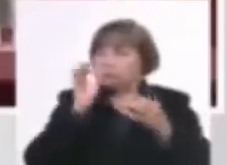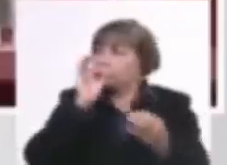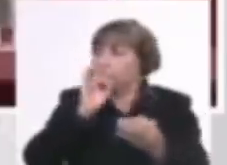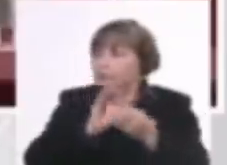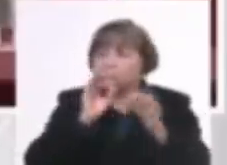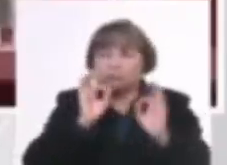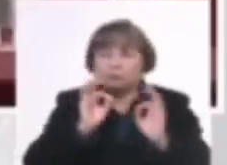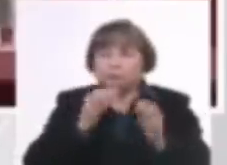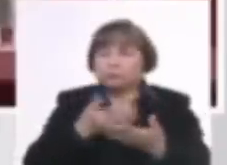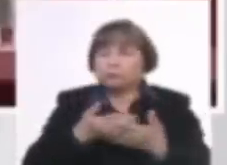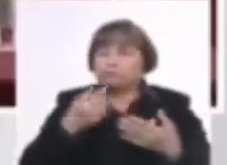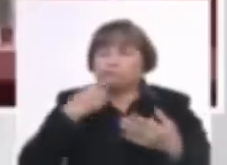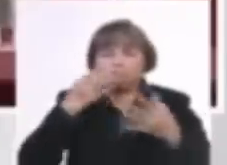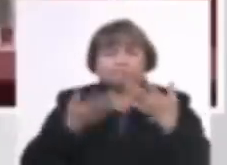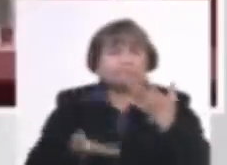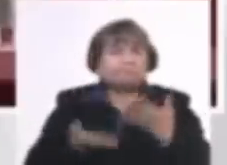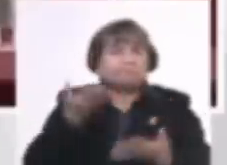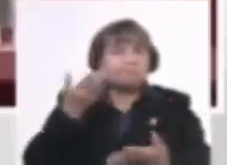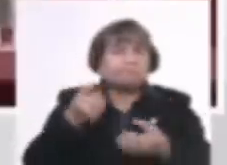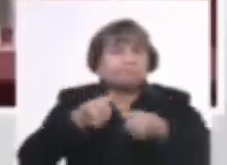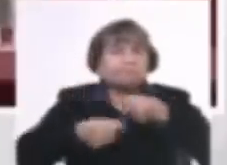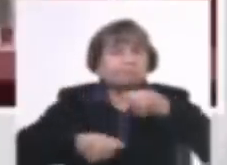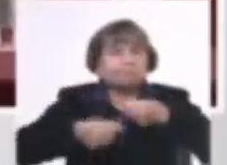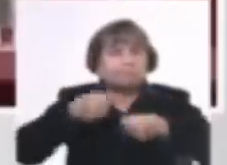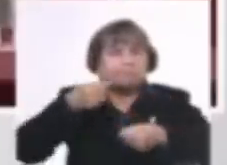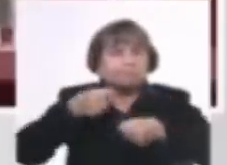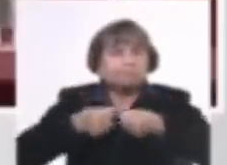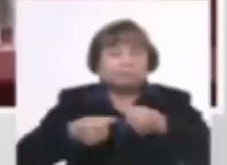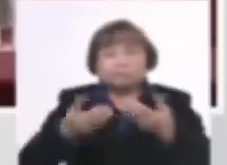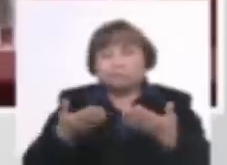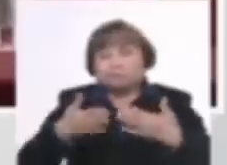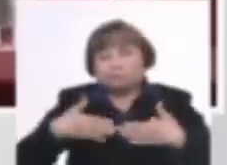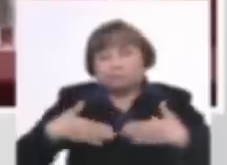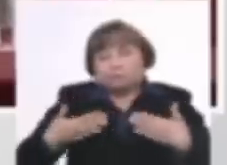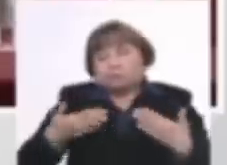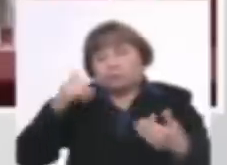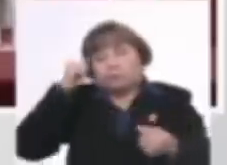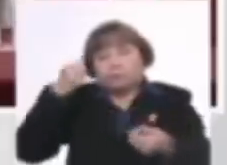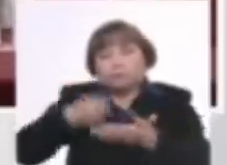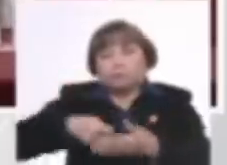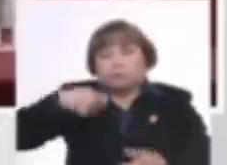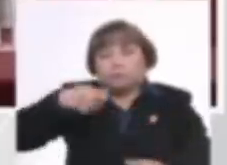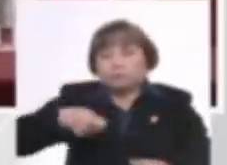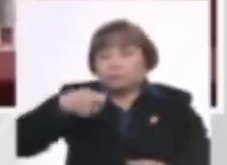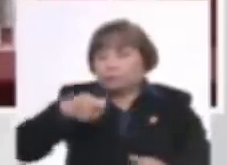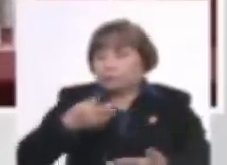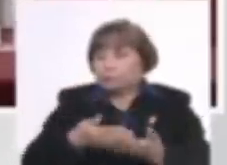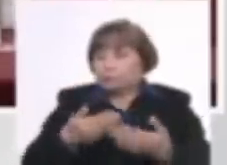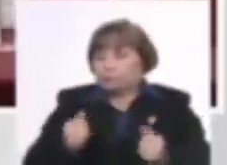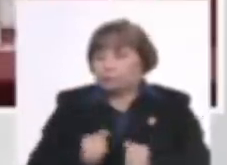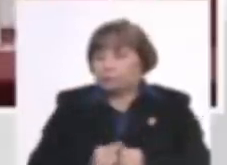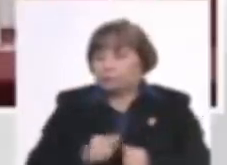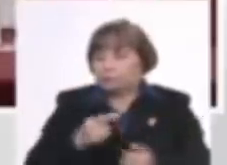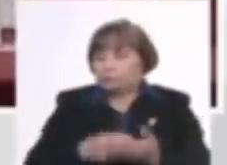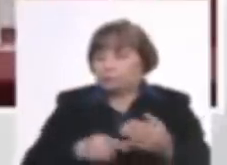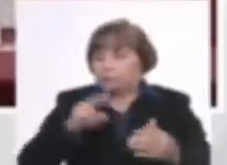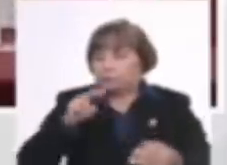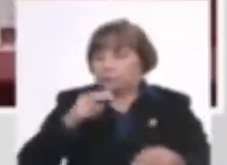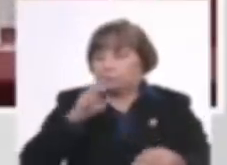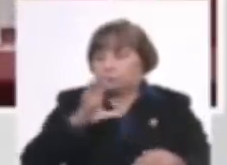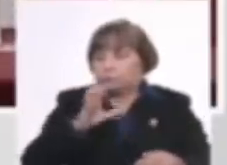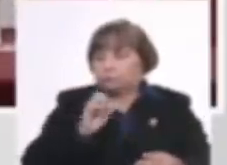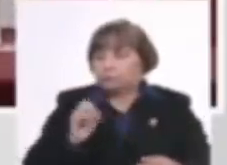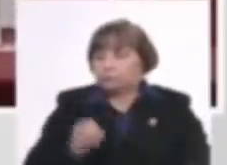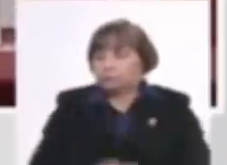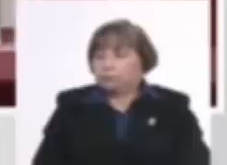presidente, también precisar aproximadamente las fechas que de repente se podría acordar por los depósitos que le hacían de los 1.500 mensuales